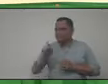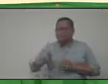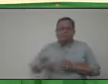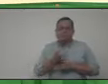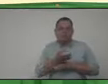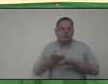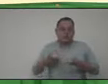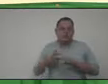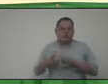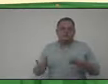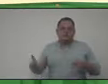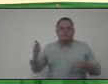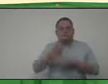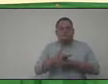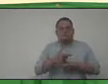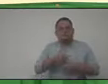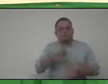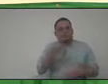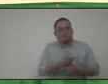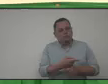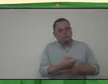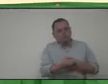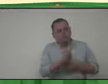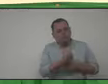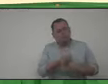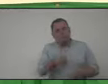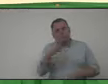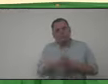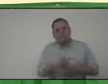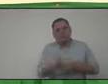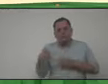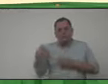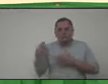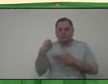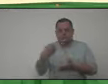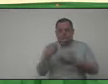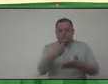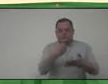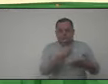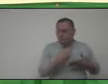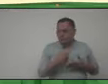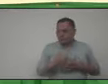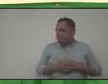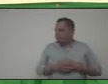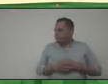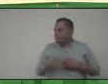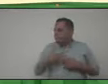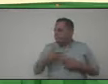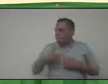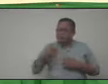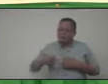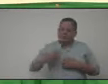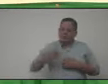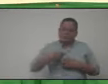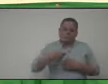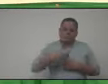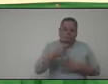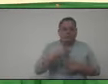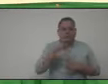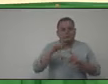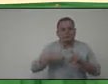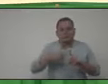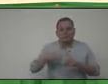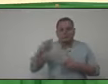estamos siendo oportunos con los medicamentos capitados que tenemos, nosotros estamos pagando oportunamente cada